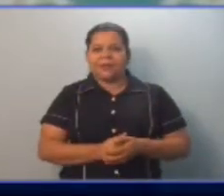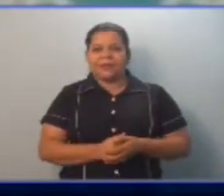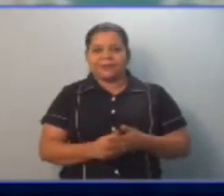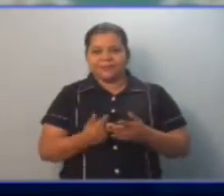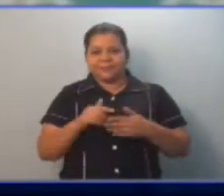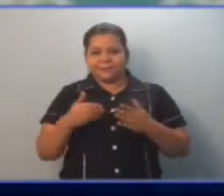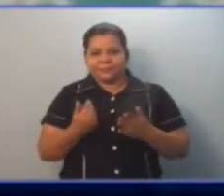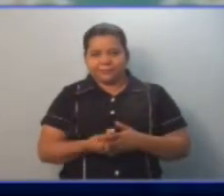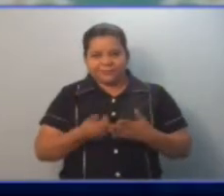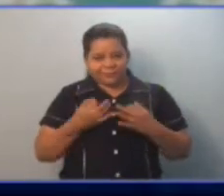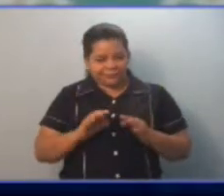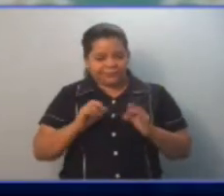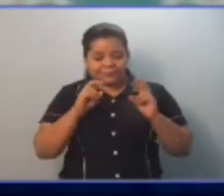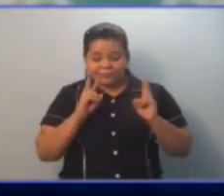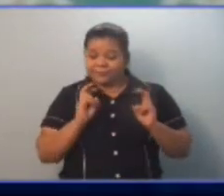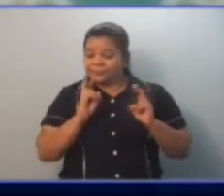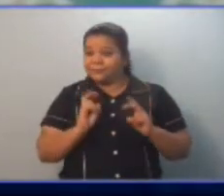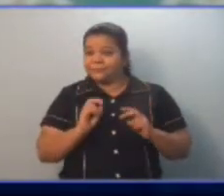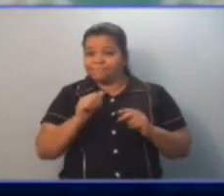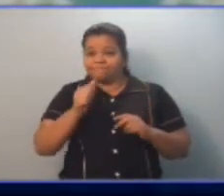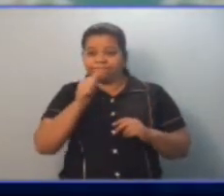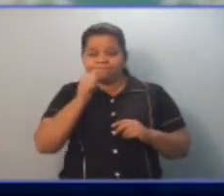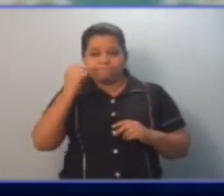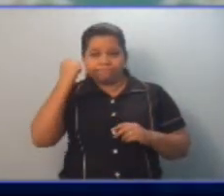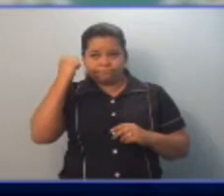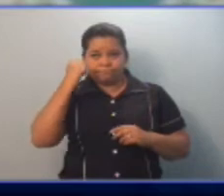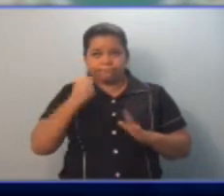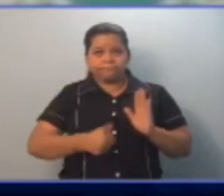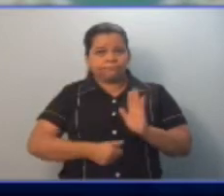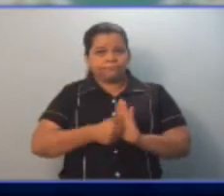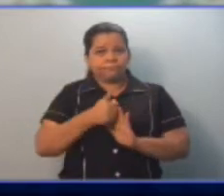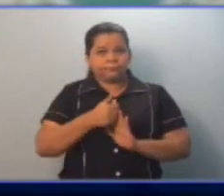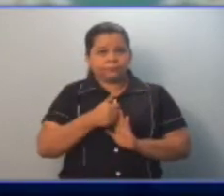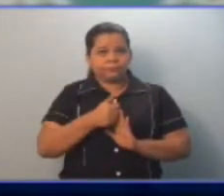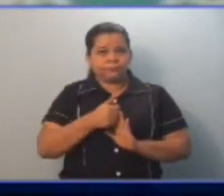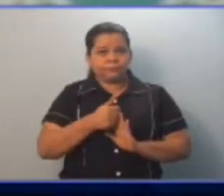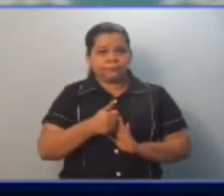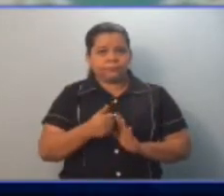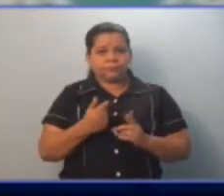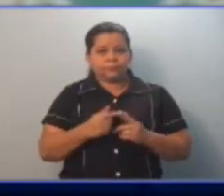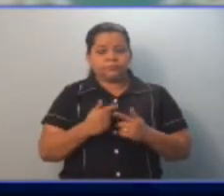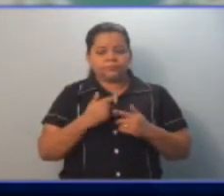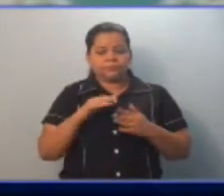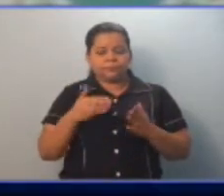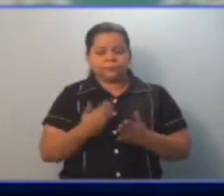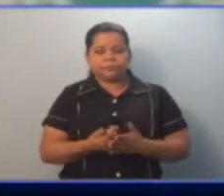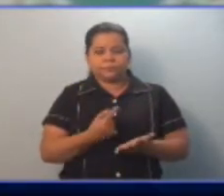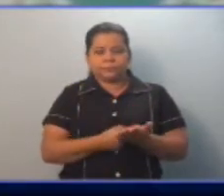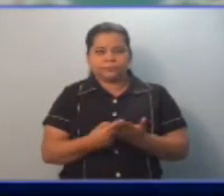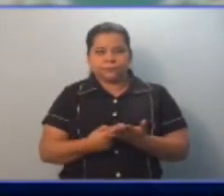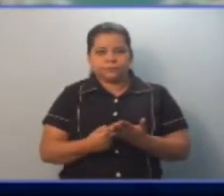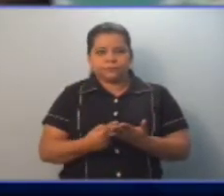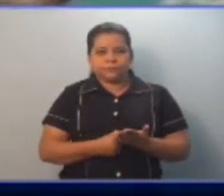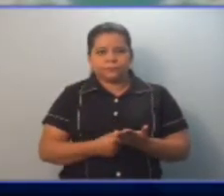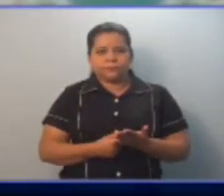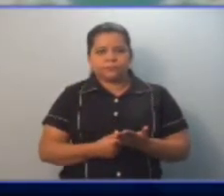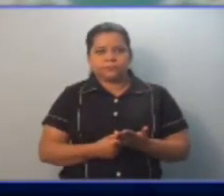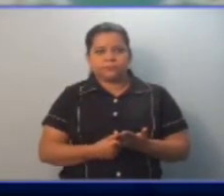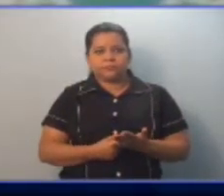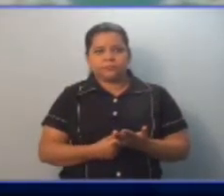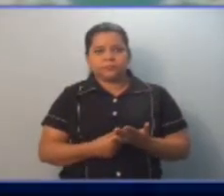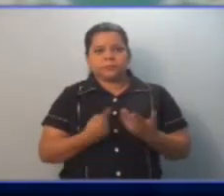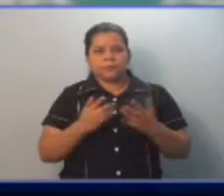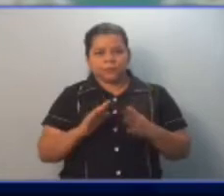ideas pues al respecto bastante fundadas, pero no descarto que la discusión se abra pues hacia estos temas que